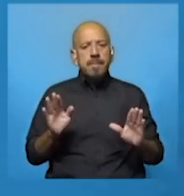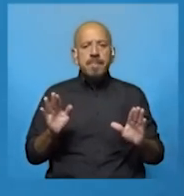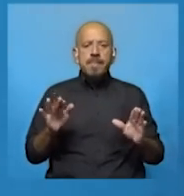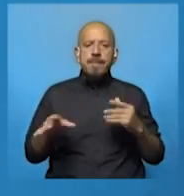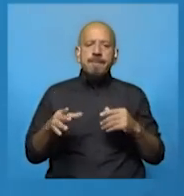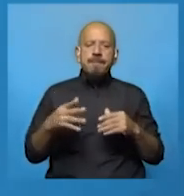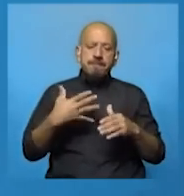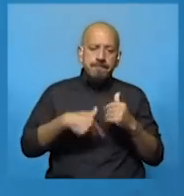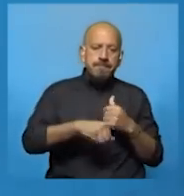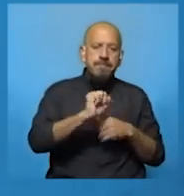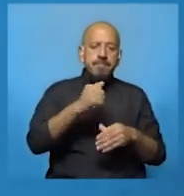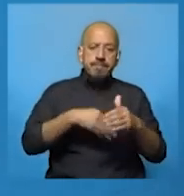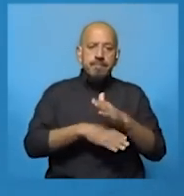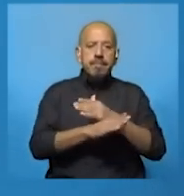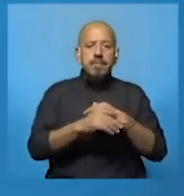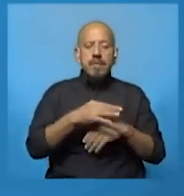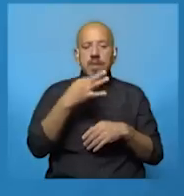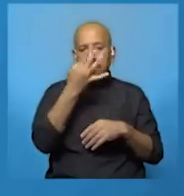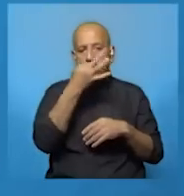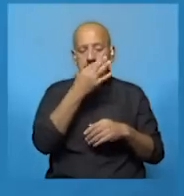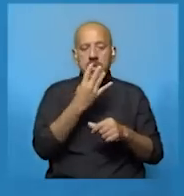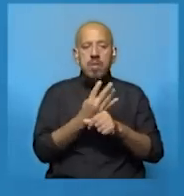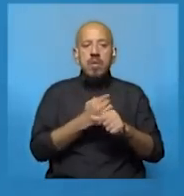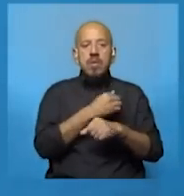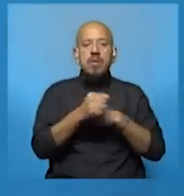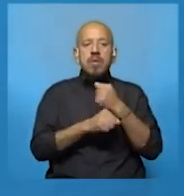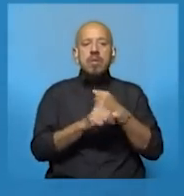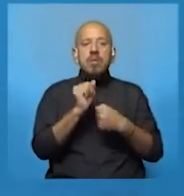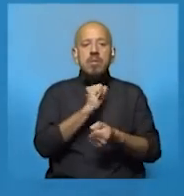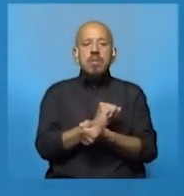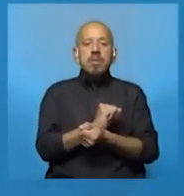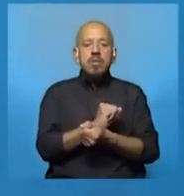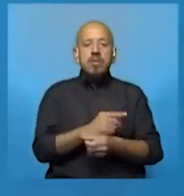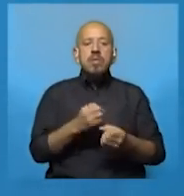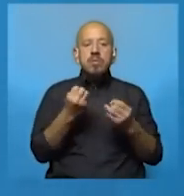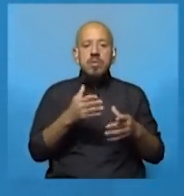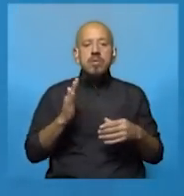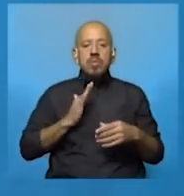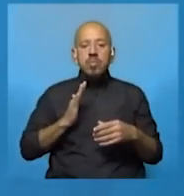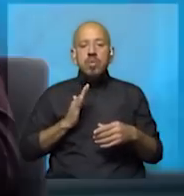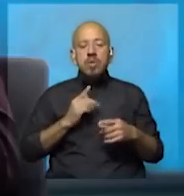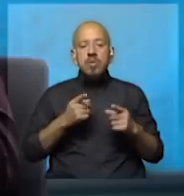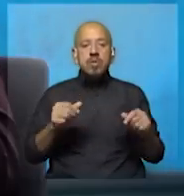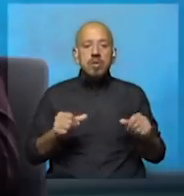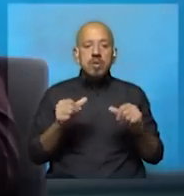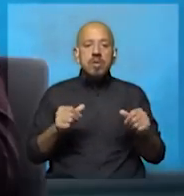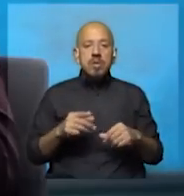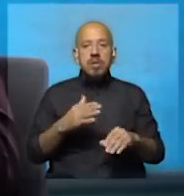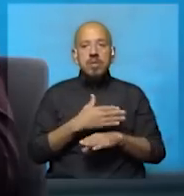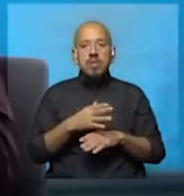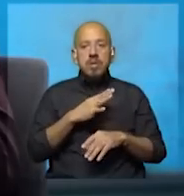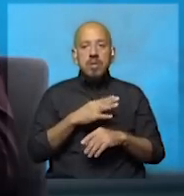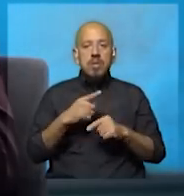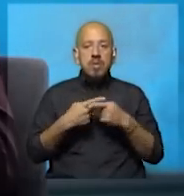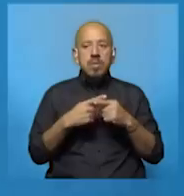unos gramos de marihuana y por eso ir cuatro años preso Obviamente que tiene cara de mujer porque son las mujeres que realizan esa actividad después tenemos todo